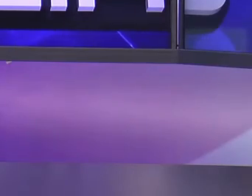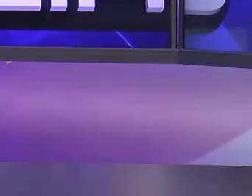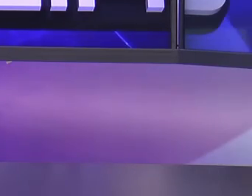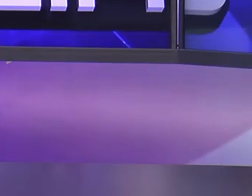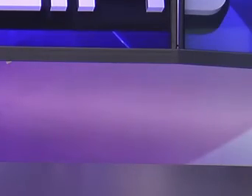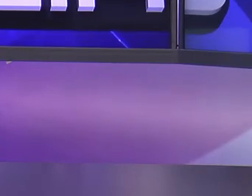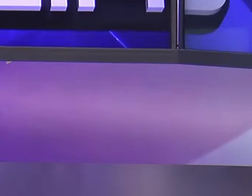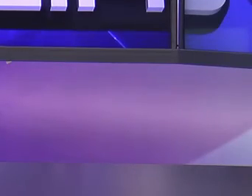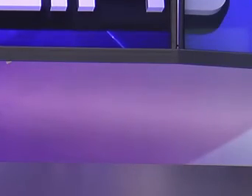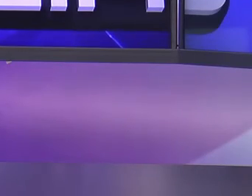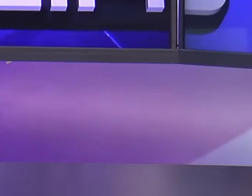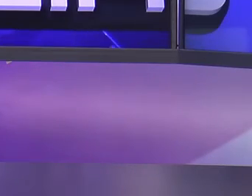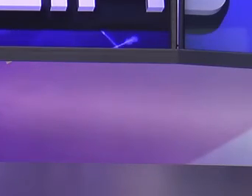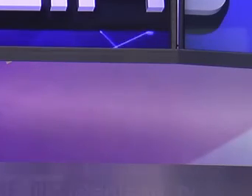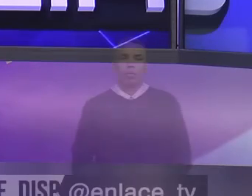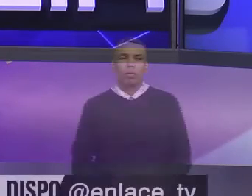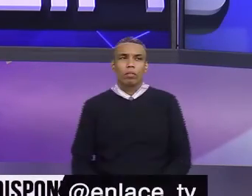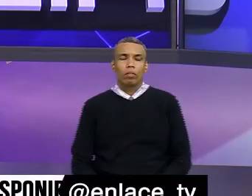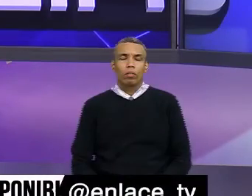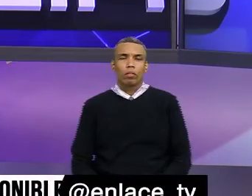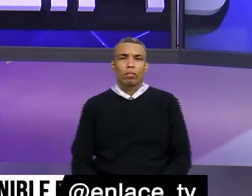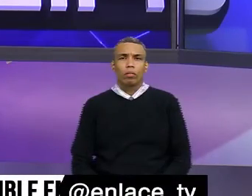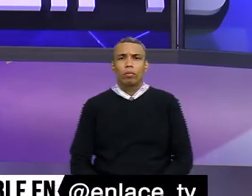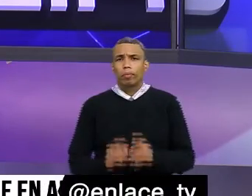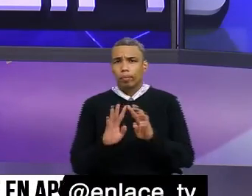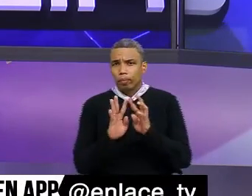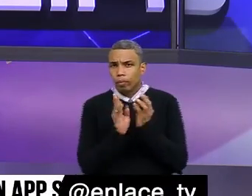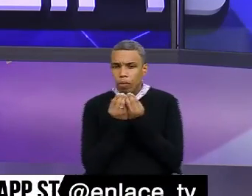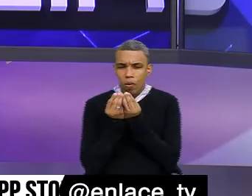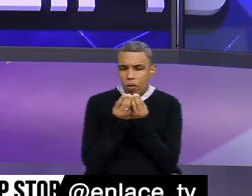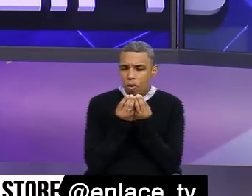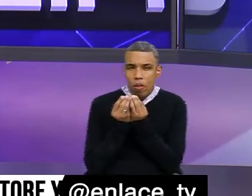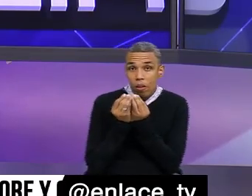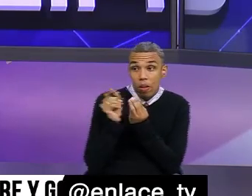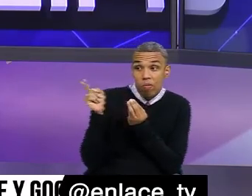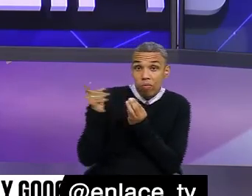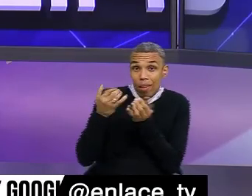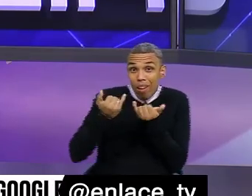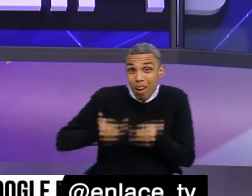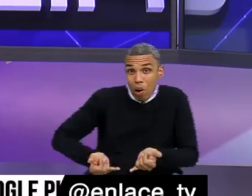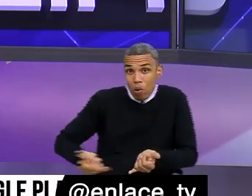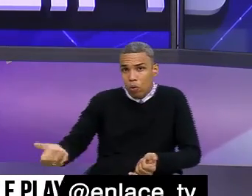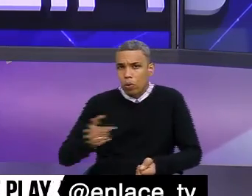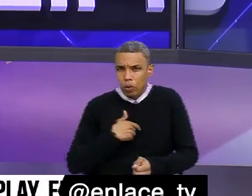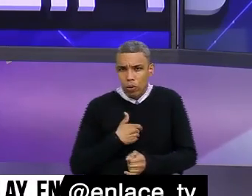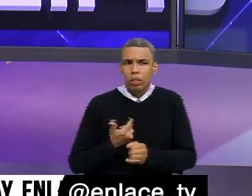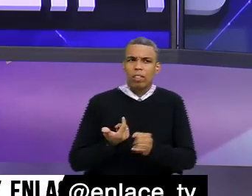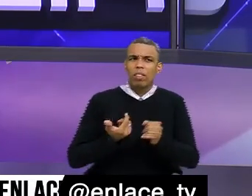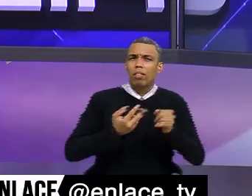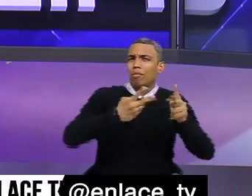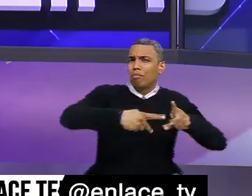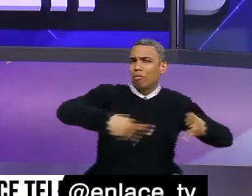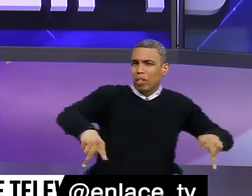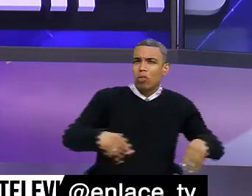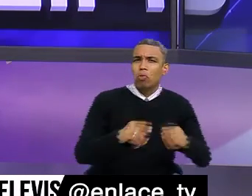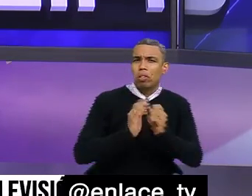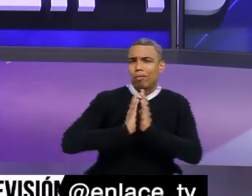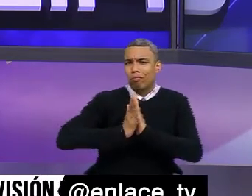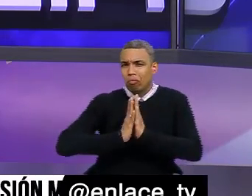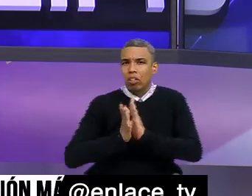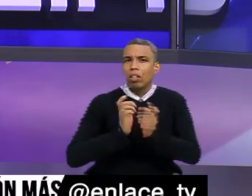Comerciantes de Barranca Bermeja debaten en el Consejo Municipal, piden a corporados y gobierno flexibilidad en los operativos de recuperación del